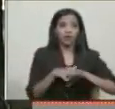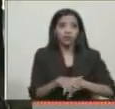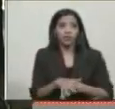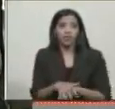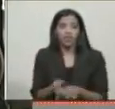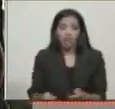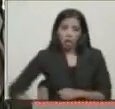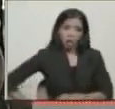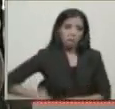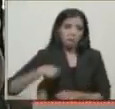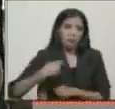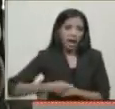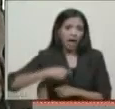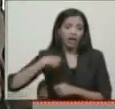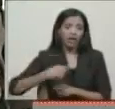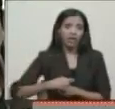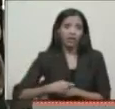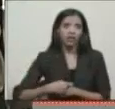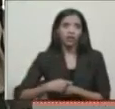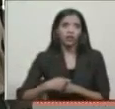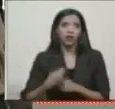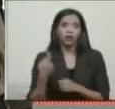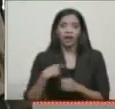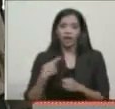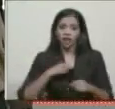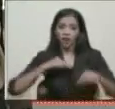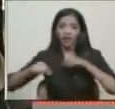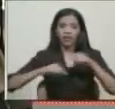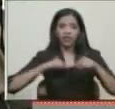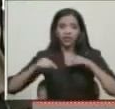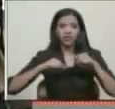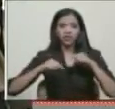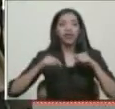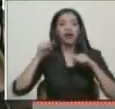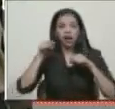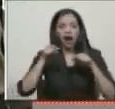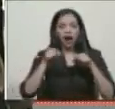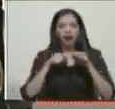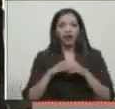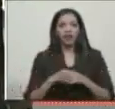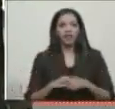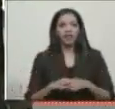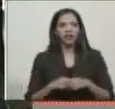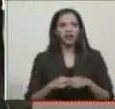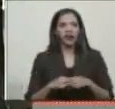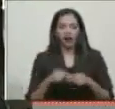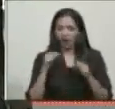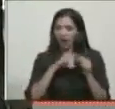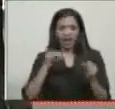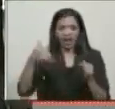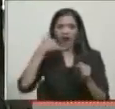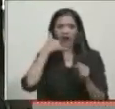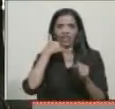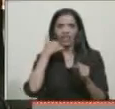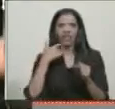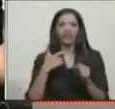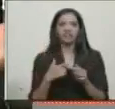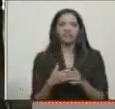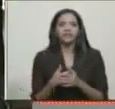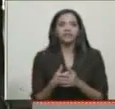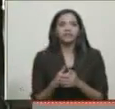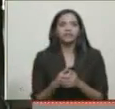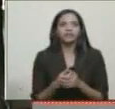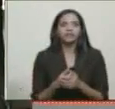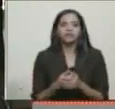de su bolsillo para mantener una gestión, a esos no los llames a decirle que claudiquemos, no